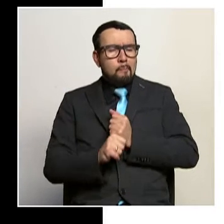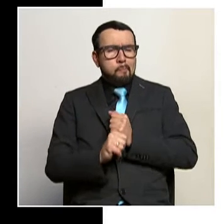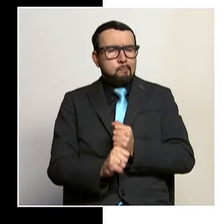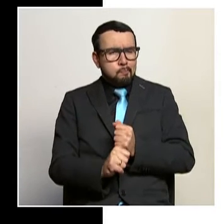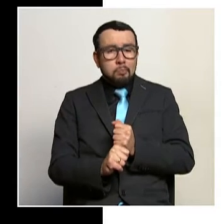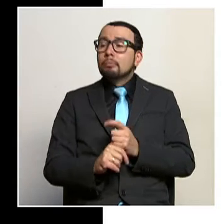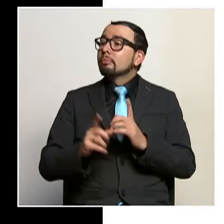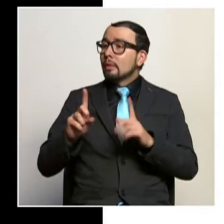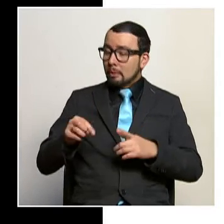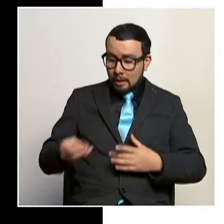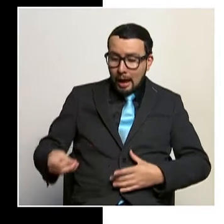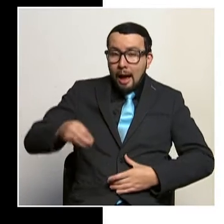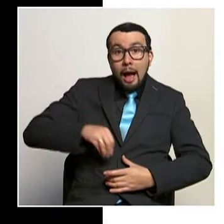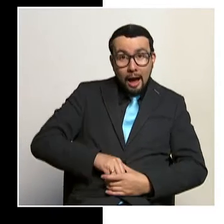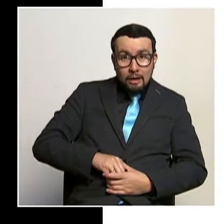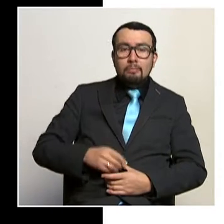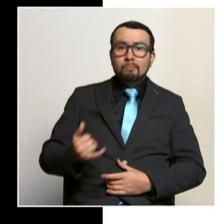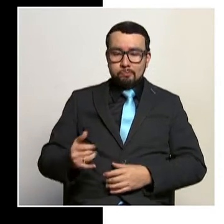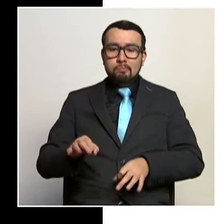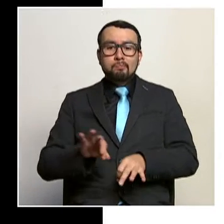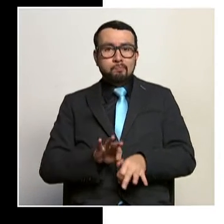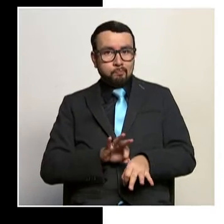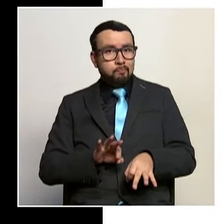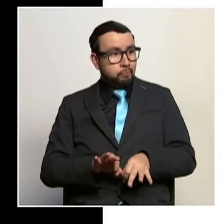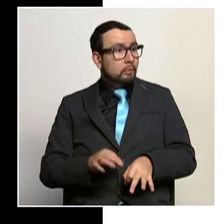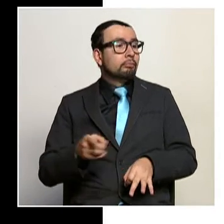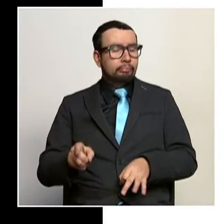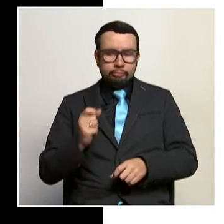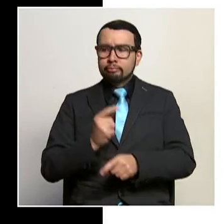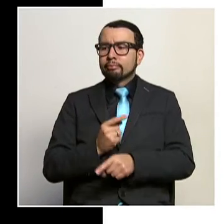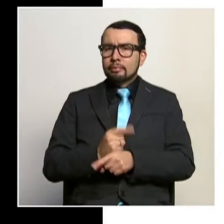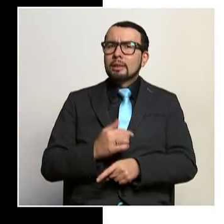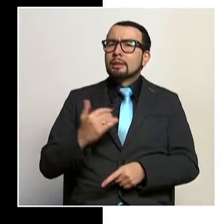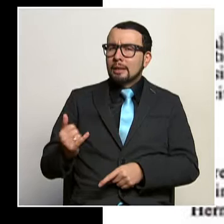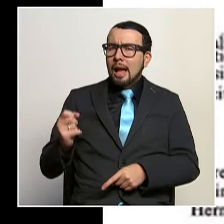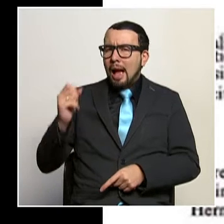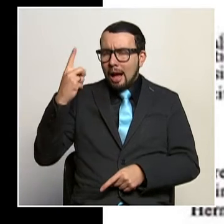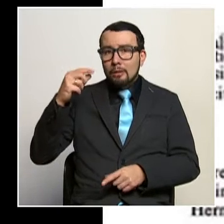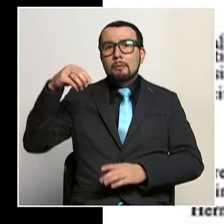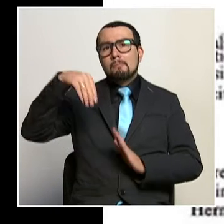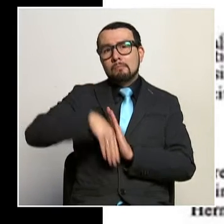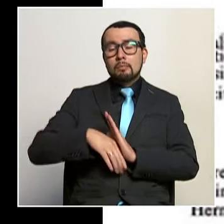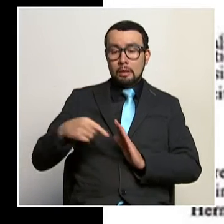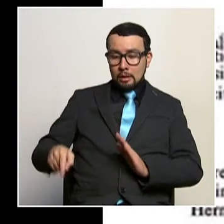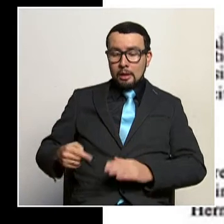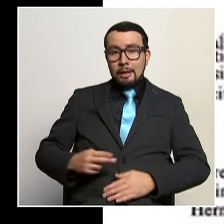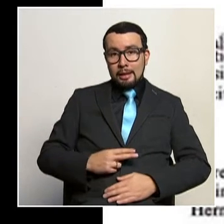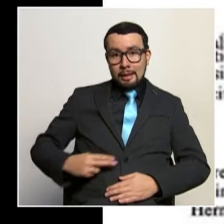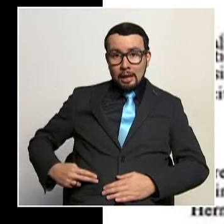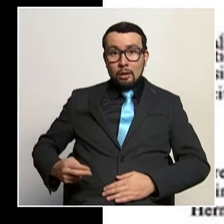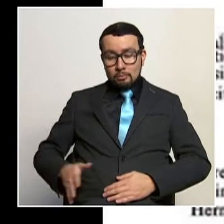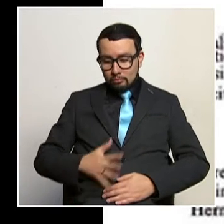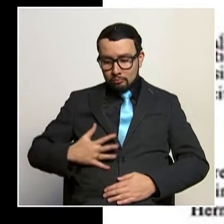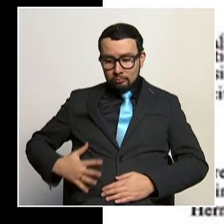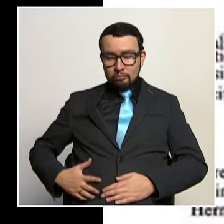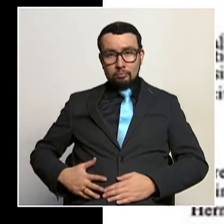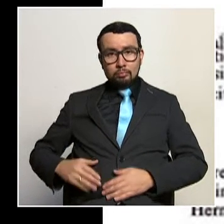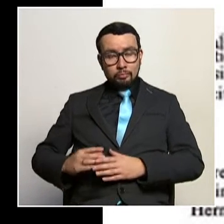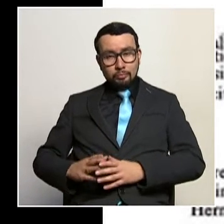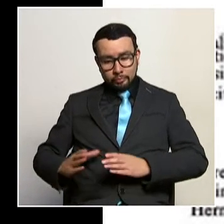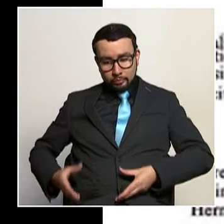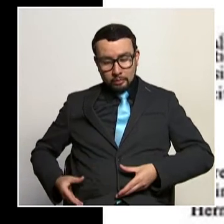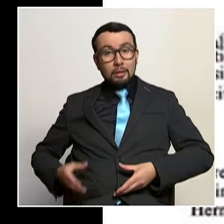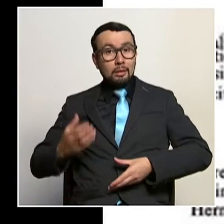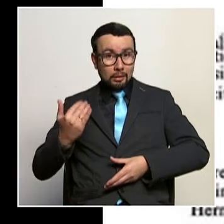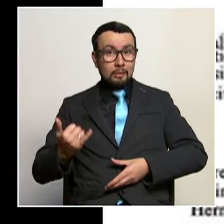esofágicas también. Es un trastorno que se presenta a nivel del hígado y en forma retrógrada genera